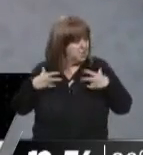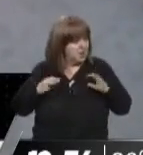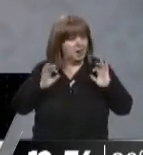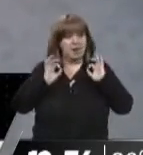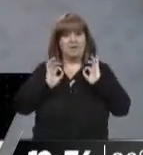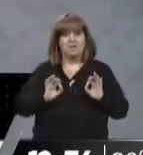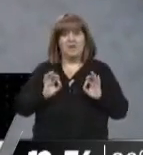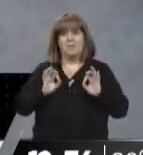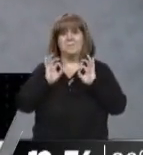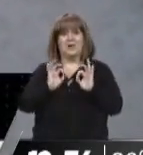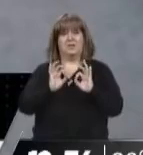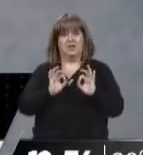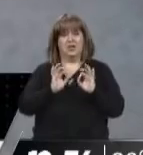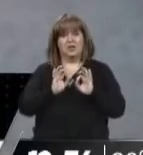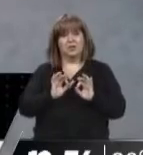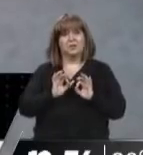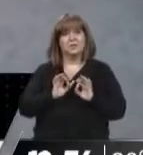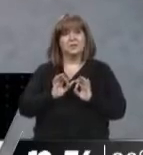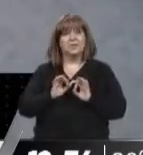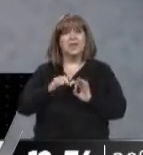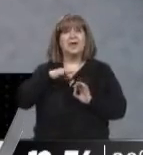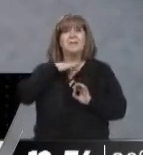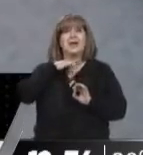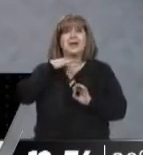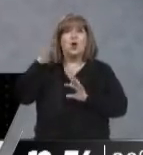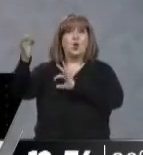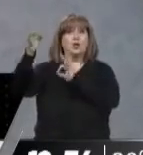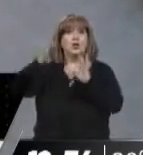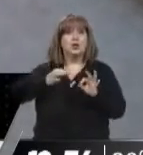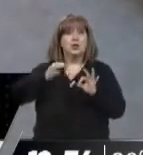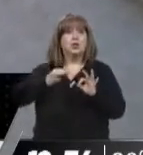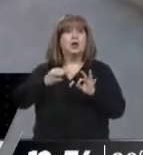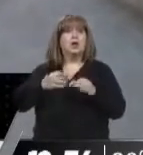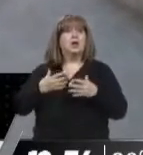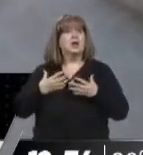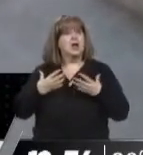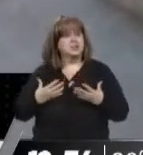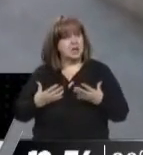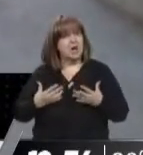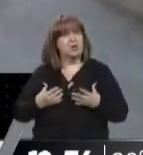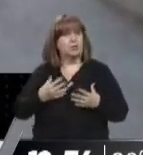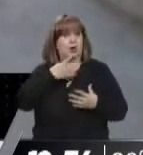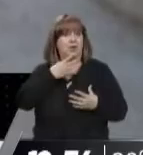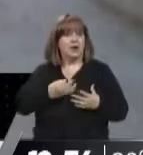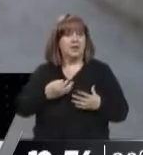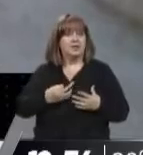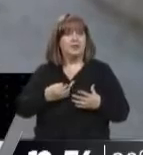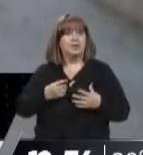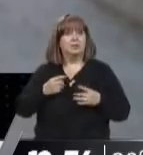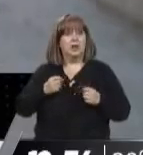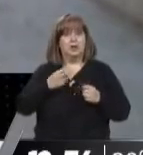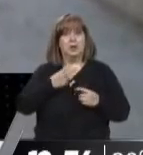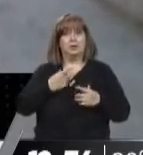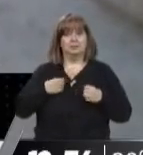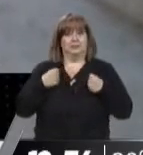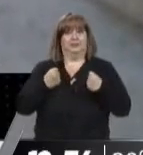Normal, perfecto. Él volvió ya de México él llegó cansado como llegaba de toda gira. Claro. Pero ahí nomás se reponía